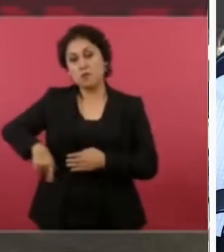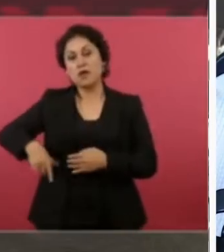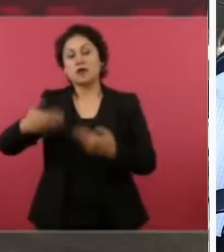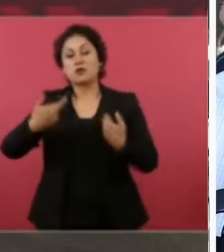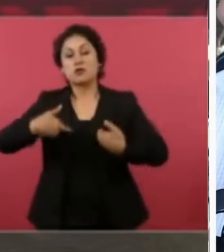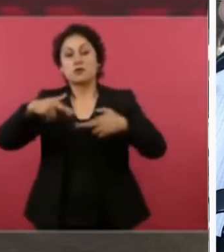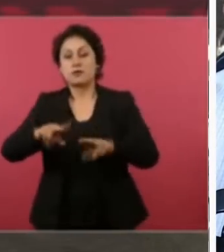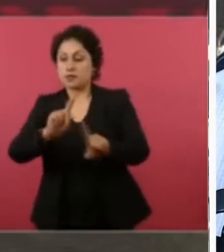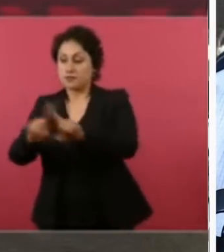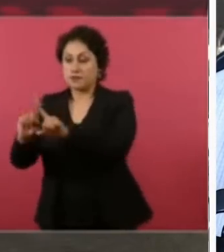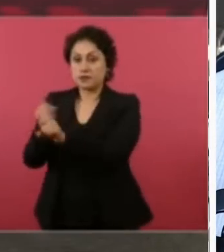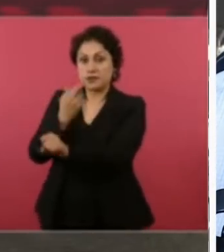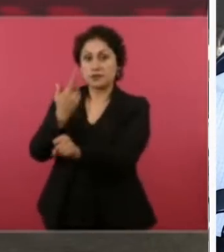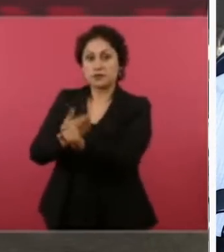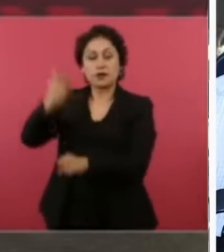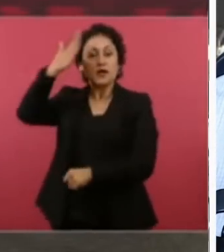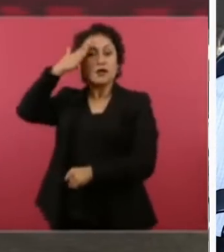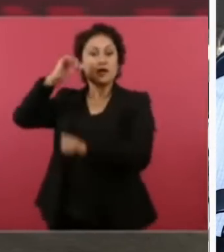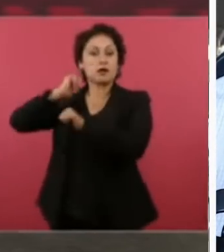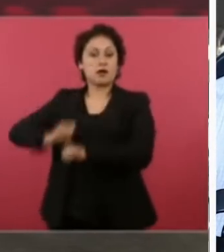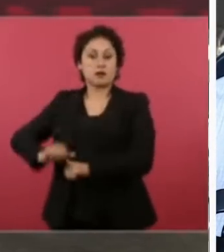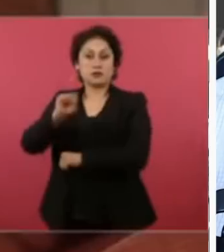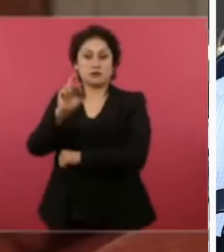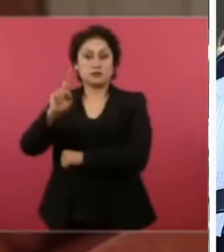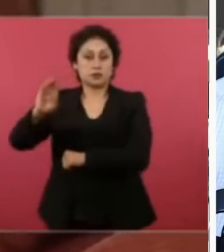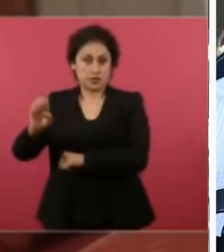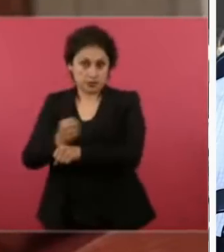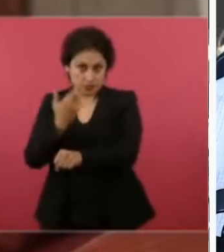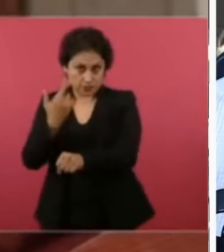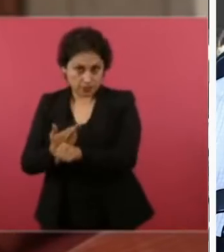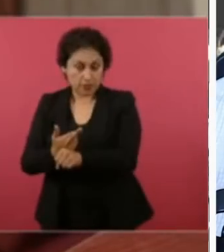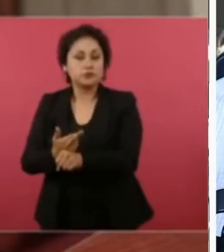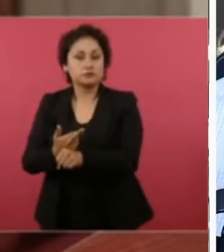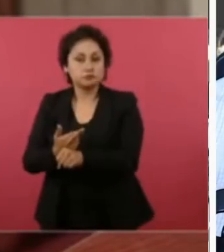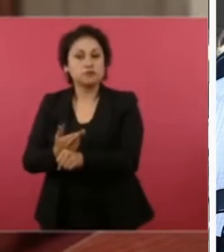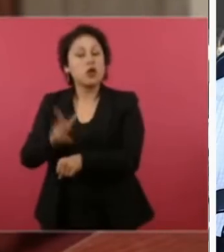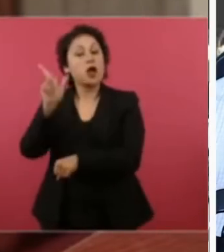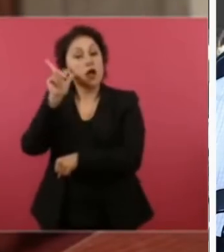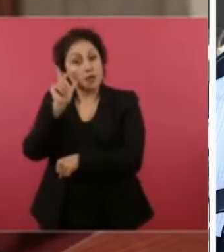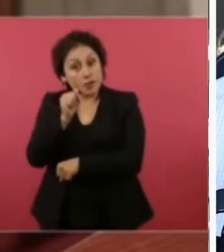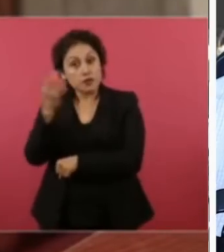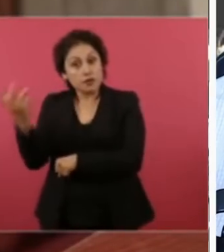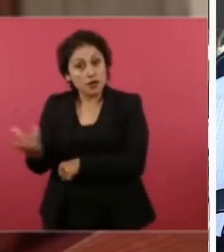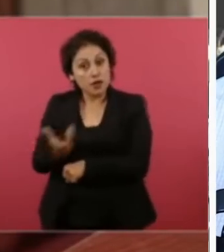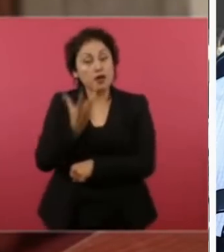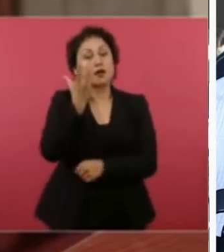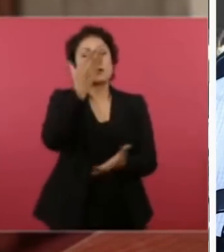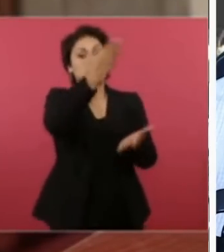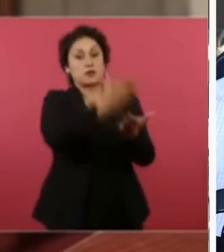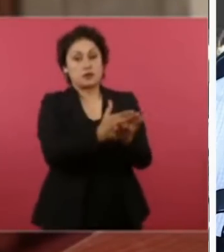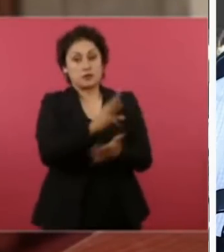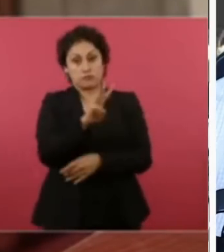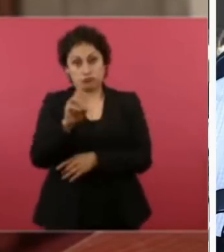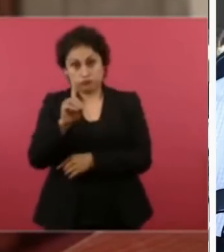encabezados por el secretario de Relaciones Exteriores de México, quienes a partir de mañana se trasladarán a